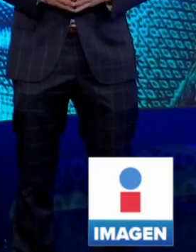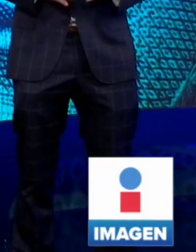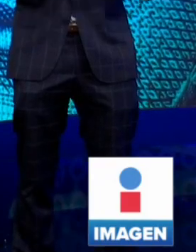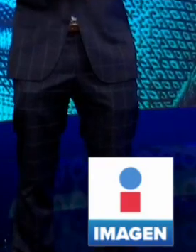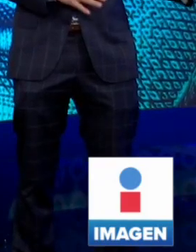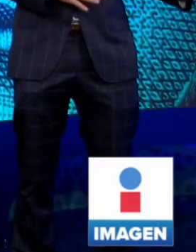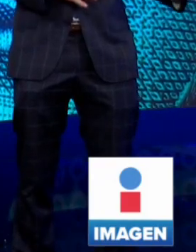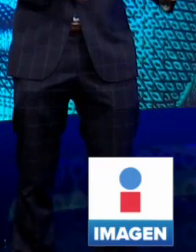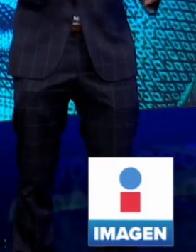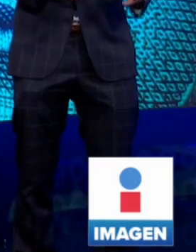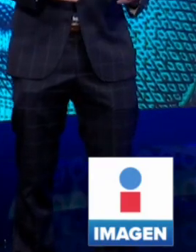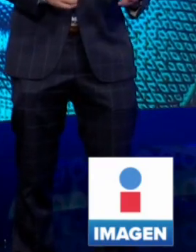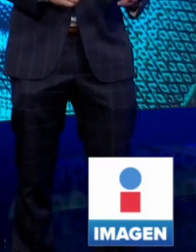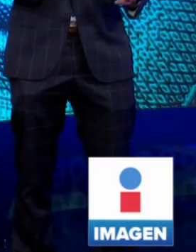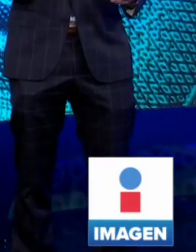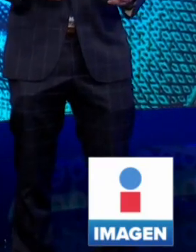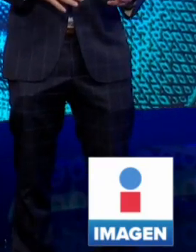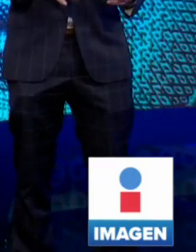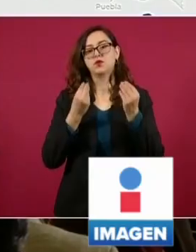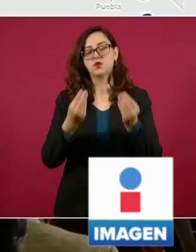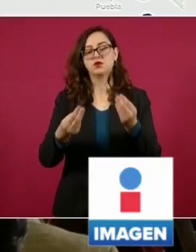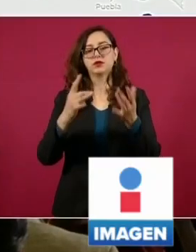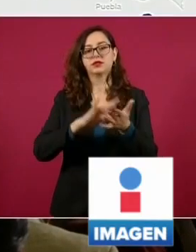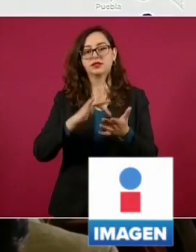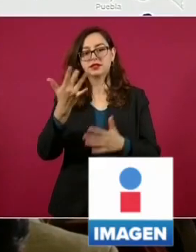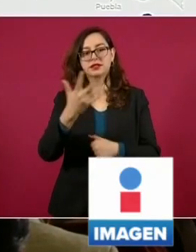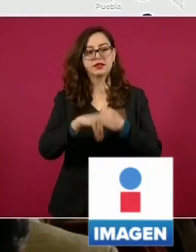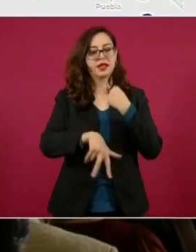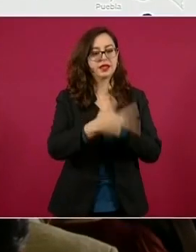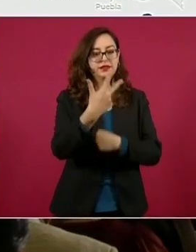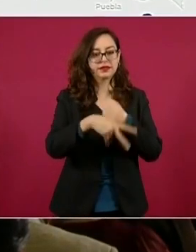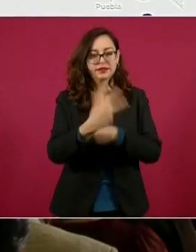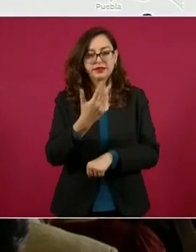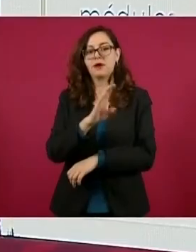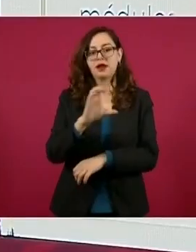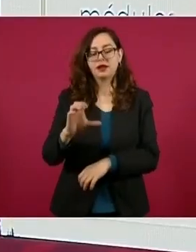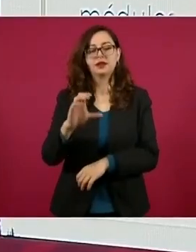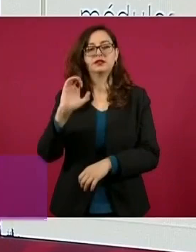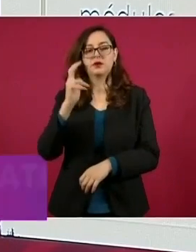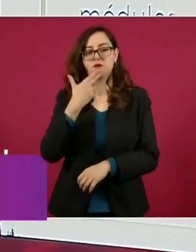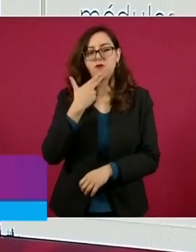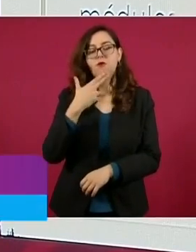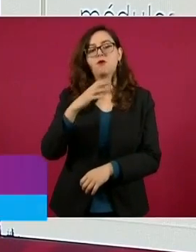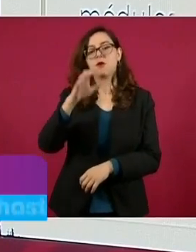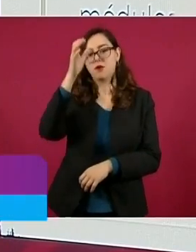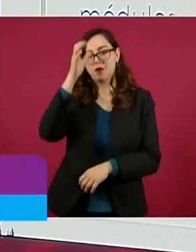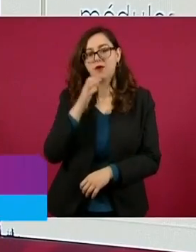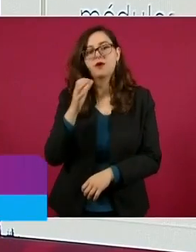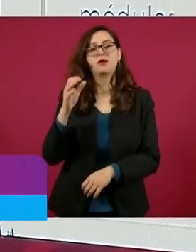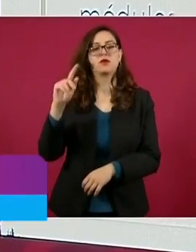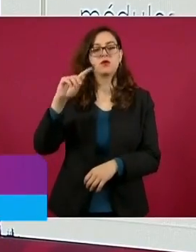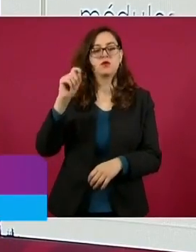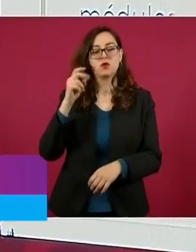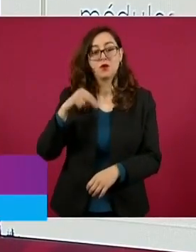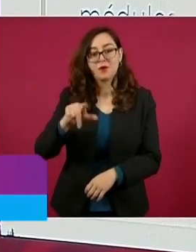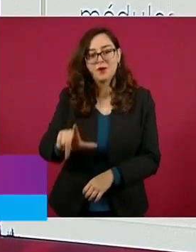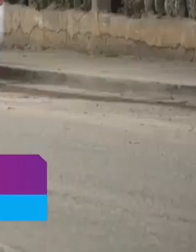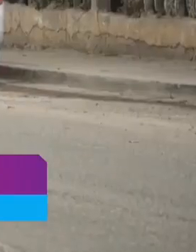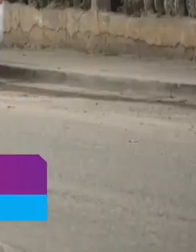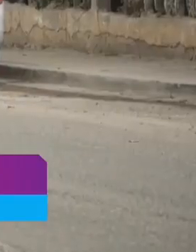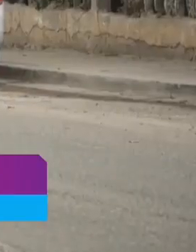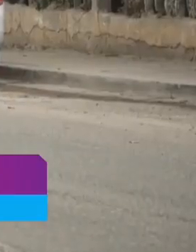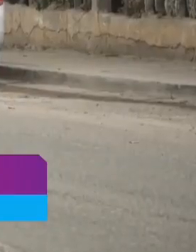entraron a México de Contrabando y es que este programa ahora se extendió hasta finales de este año y ahora También incluye el estado de Jalisco que ahora estábamos viendo